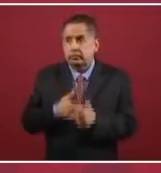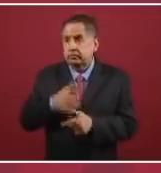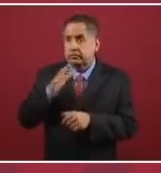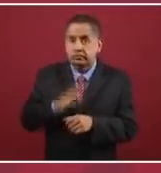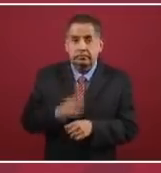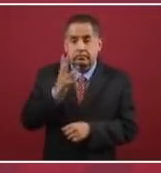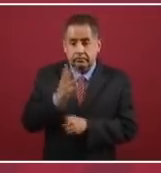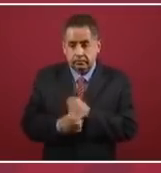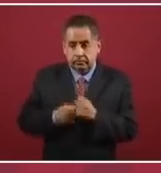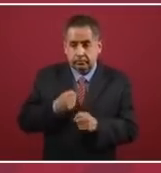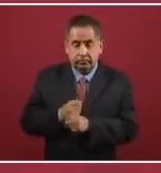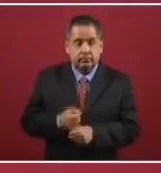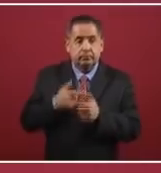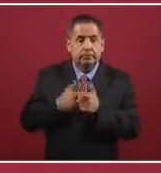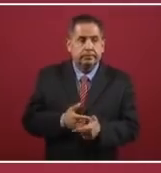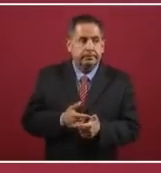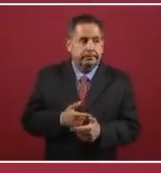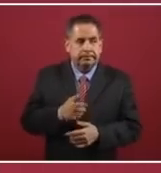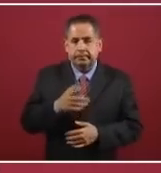Entonces